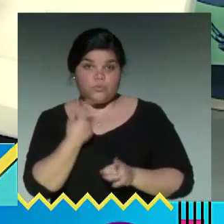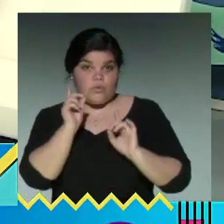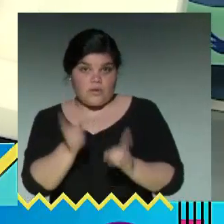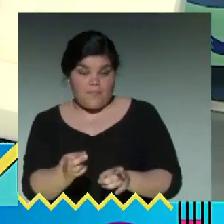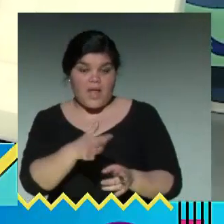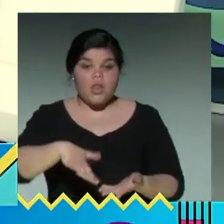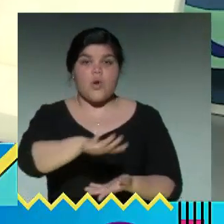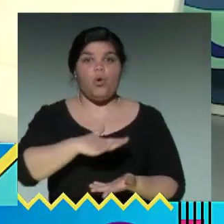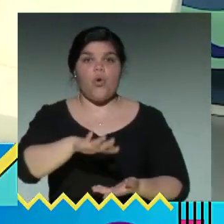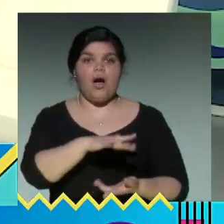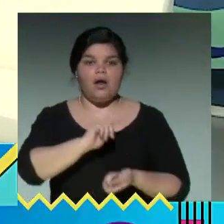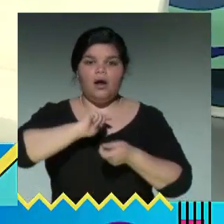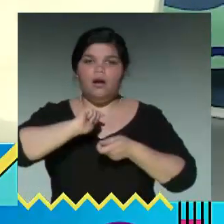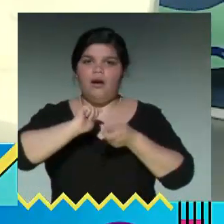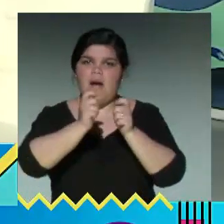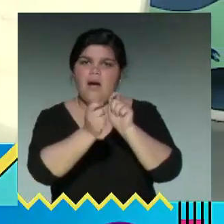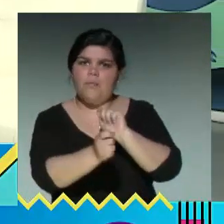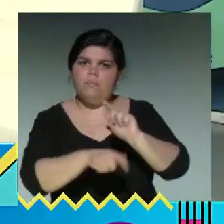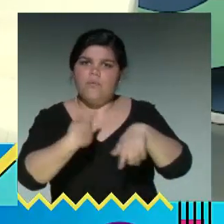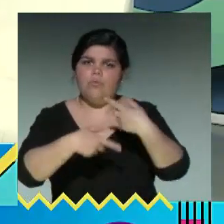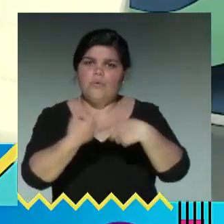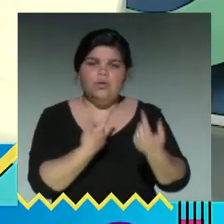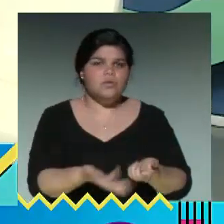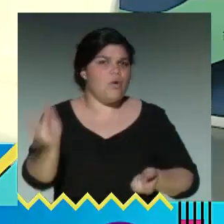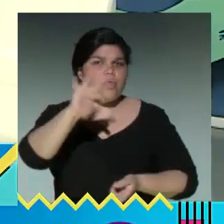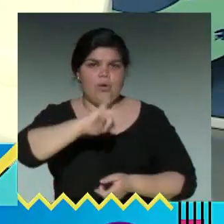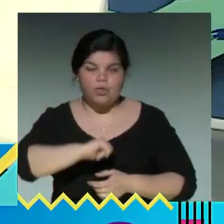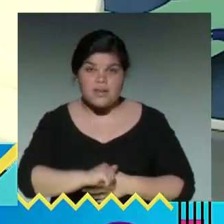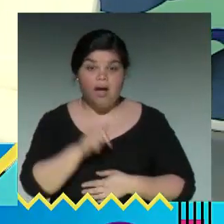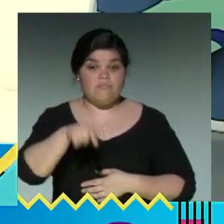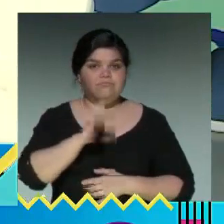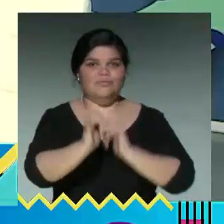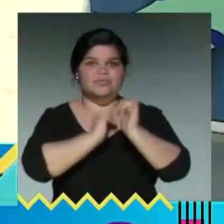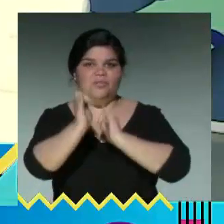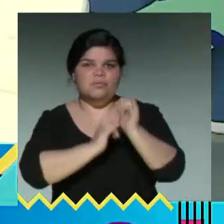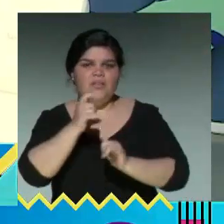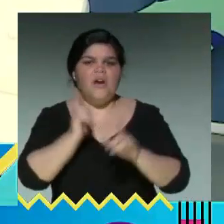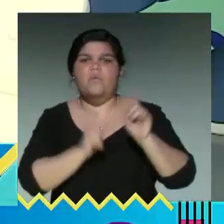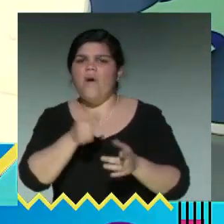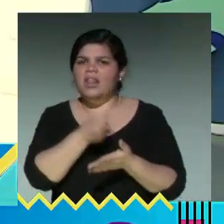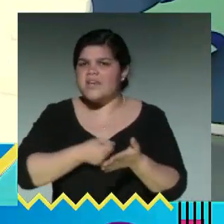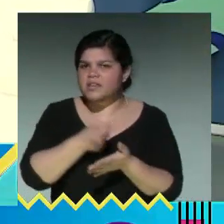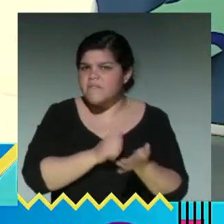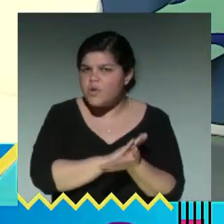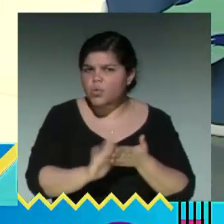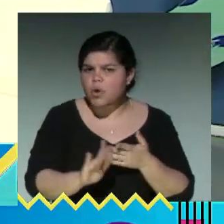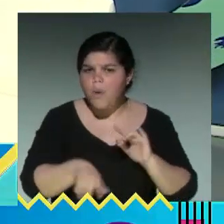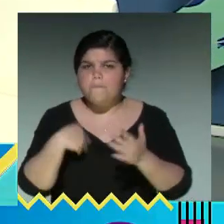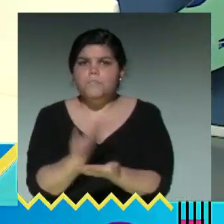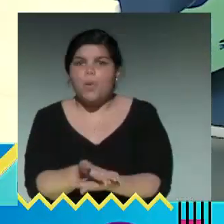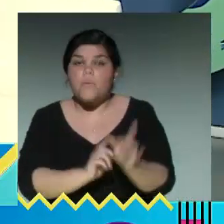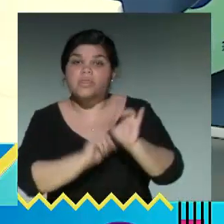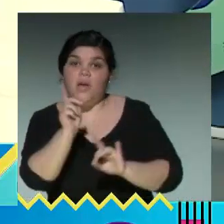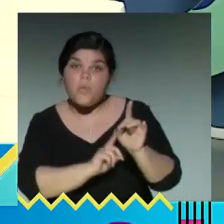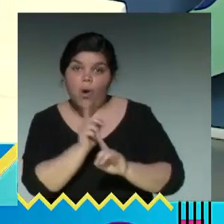el territorio generando transformaciones constantemente. Bueno, vamos a hablar de eso, cuáles son esos desafíos y qué se propone, ¿sí? Desde la extensión